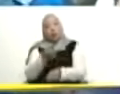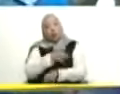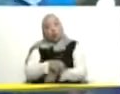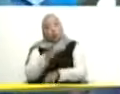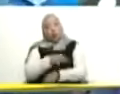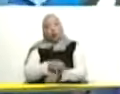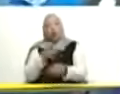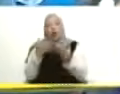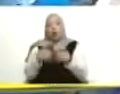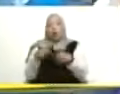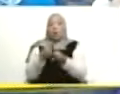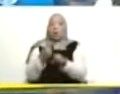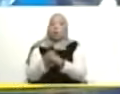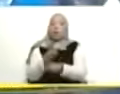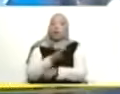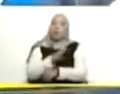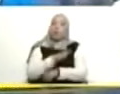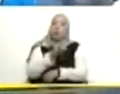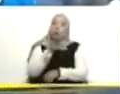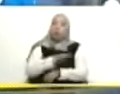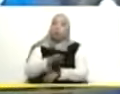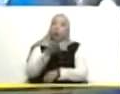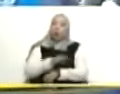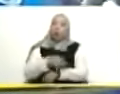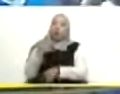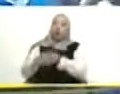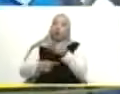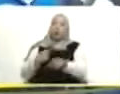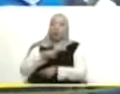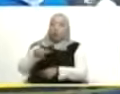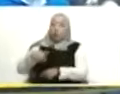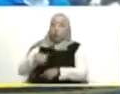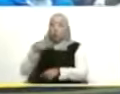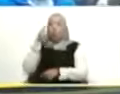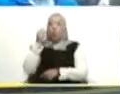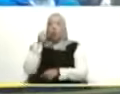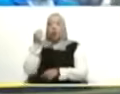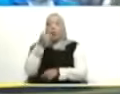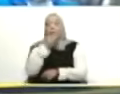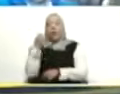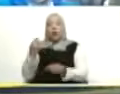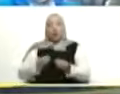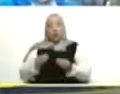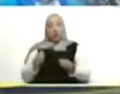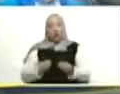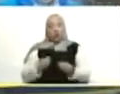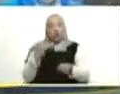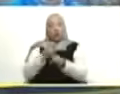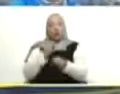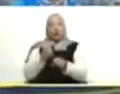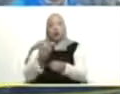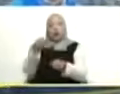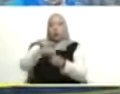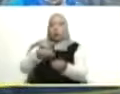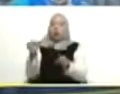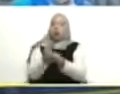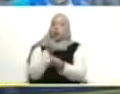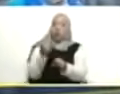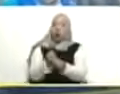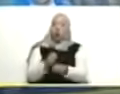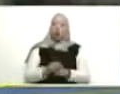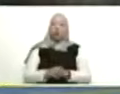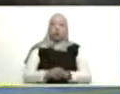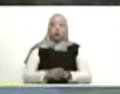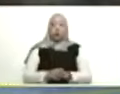las empresas de propiedad social, y la platica le sirve para cumplir el otro objetivo: mejorar la calidad de vida y los ingresos de sus trabajadores. Y